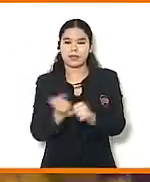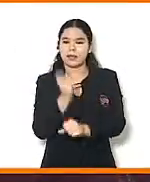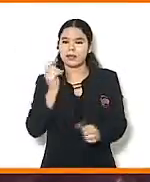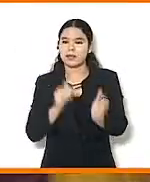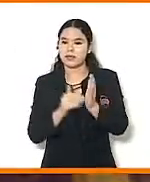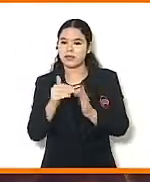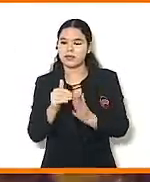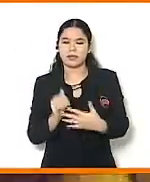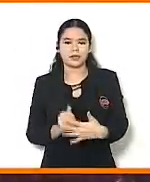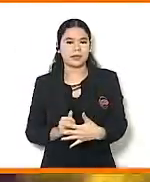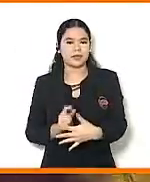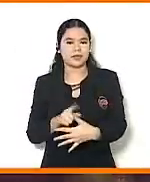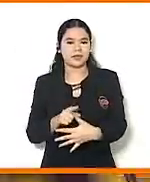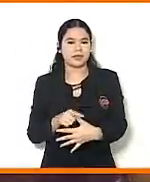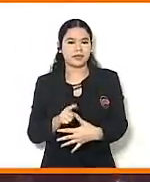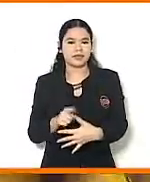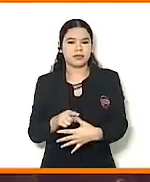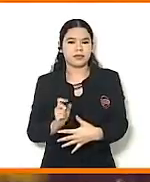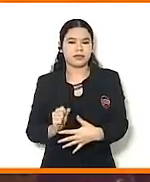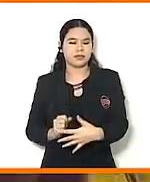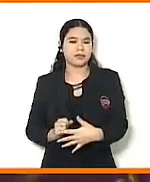es